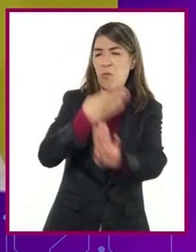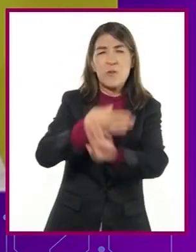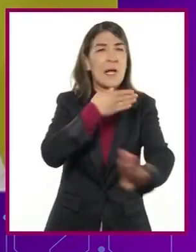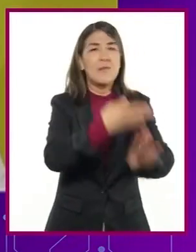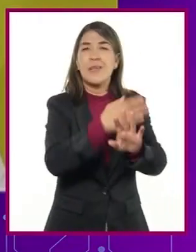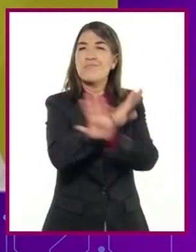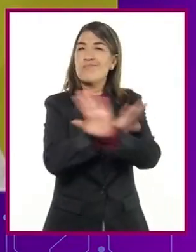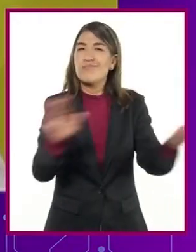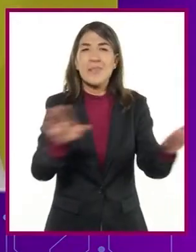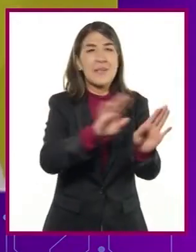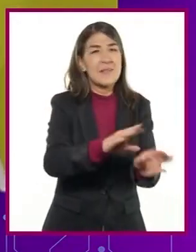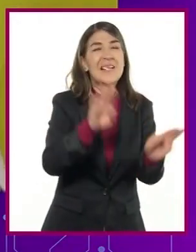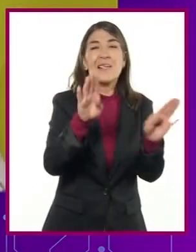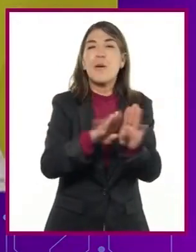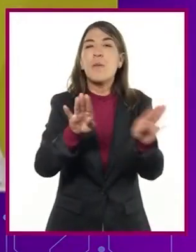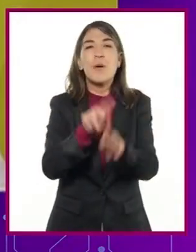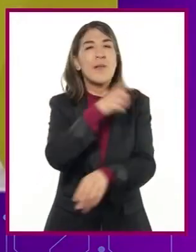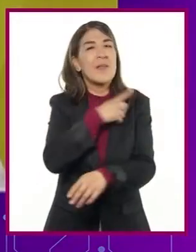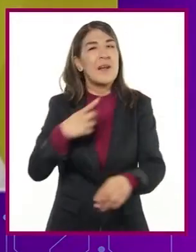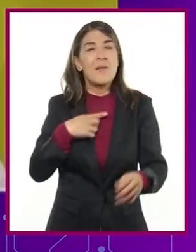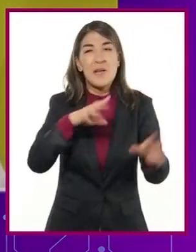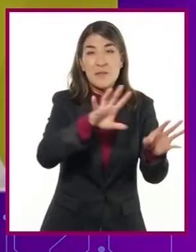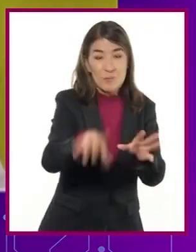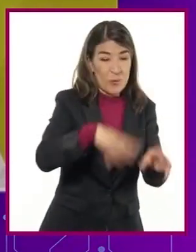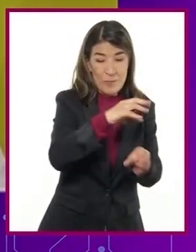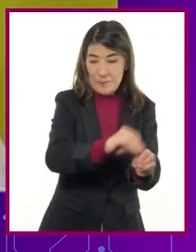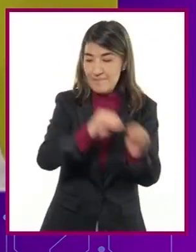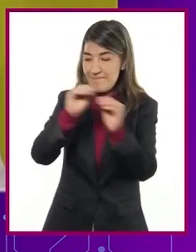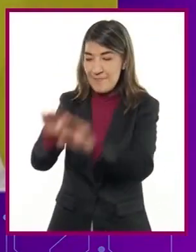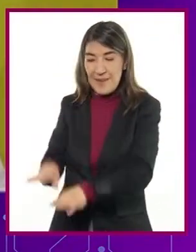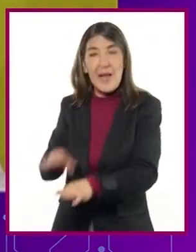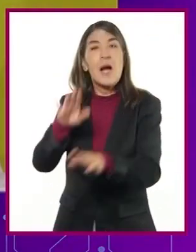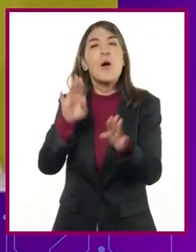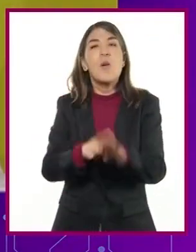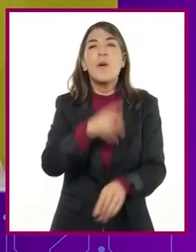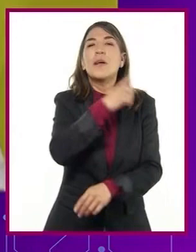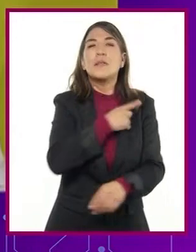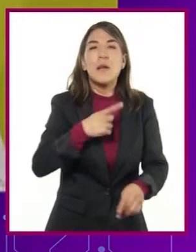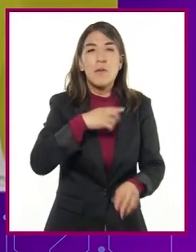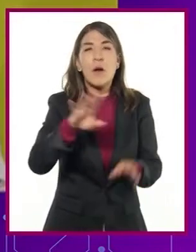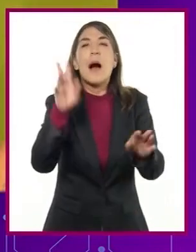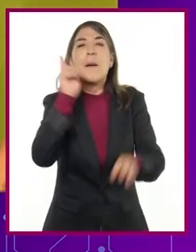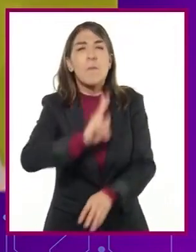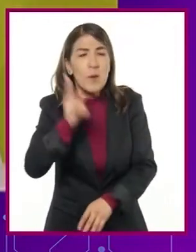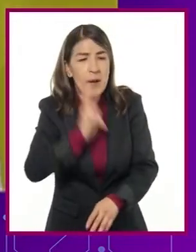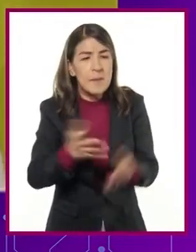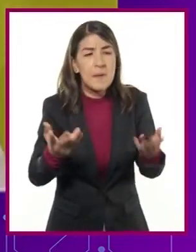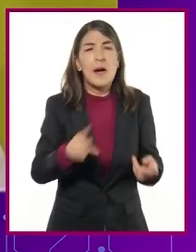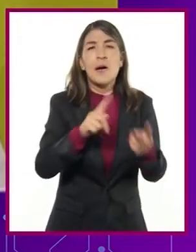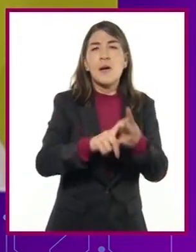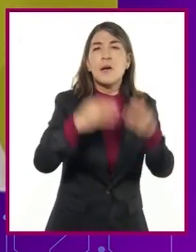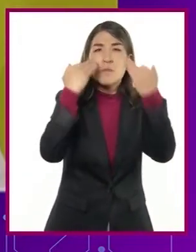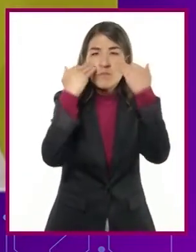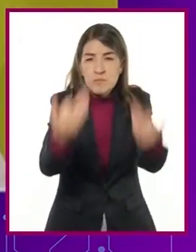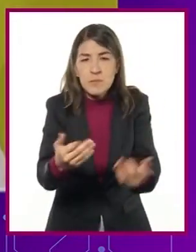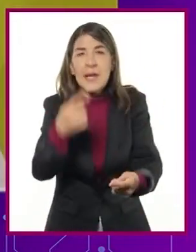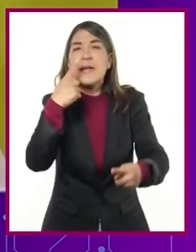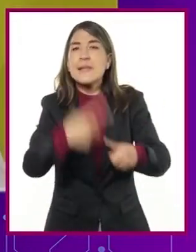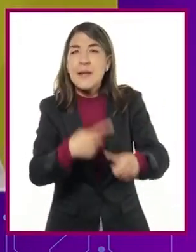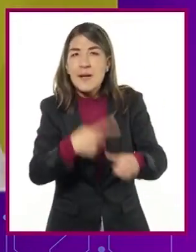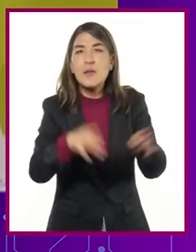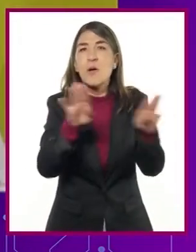al tratar un asunto, es importante reunir todos los elementos, todas las evidencias, todas las pruebas que